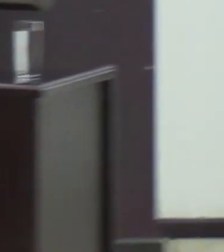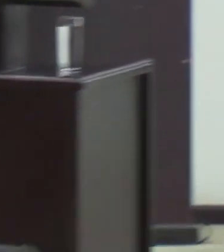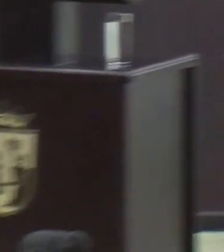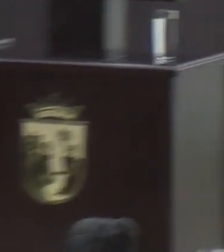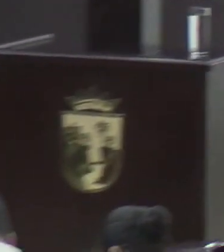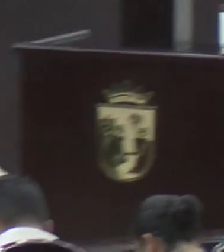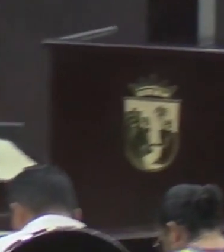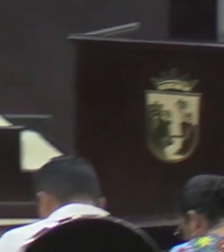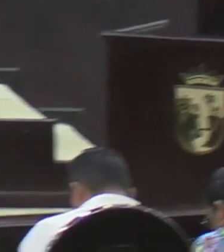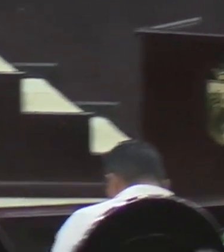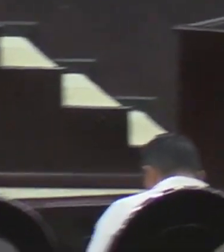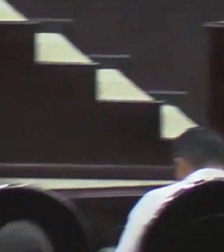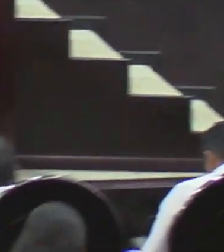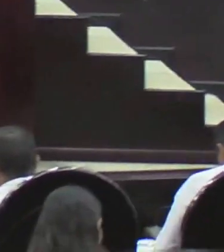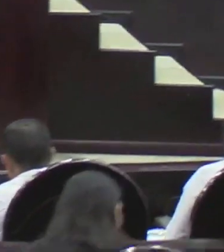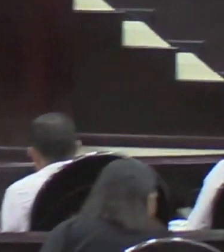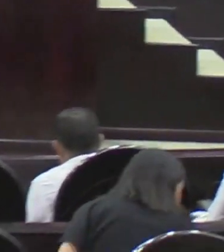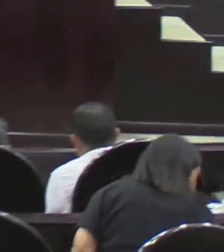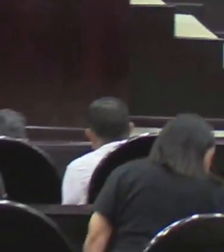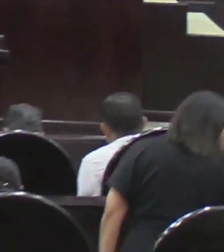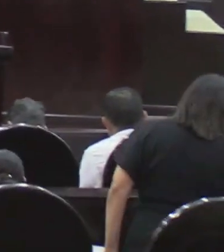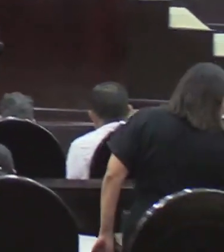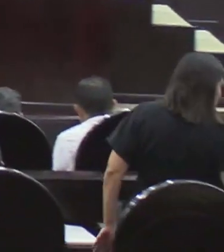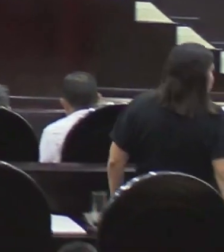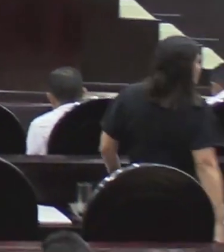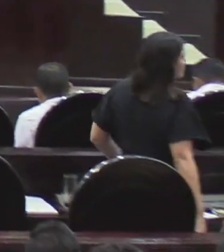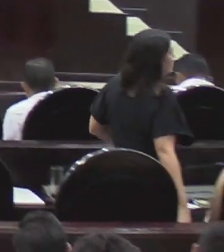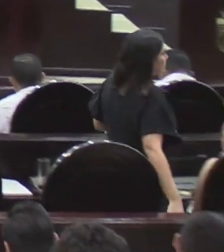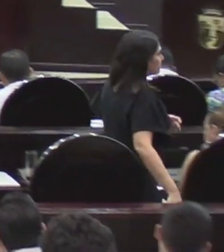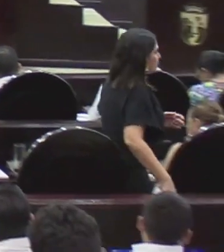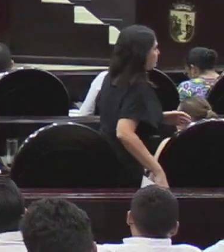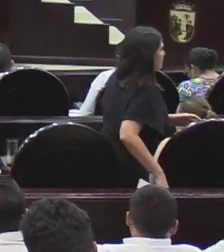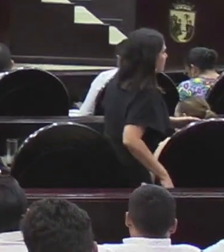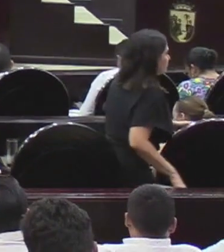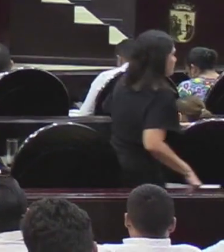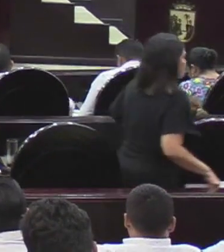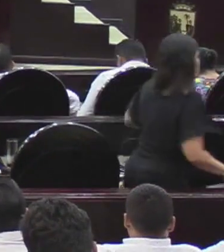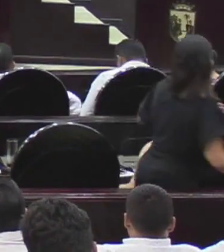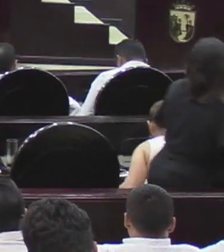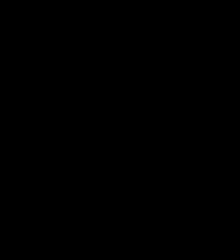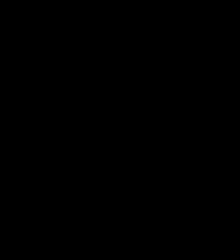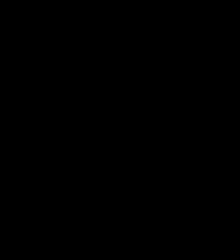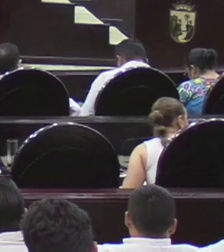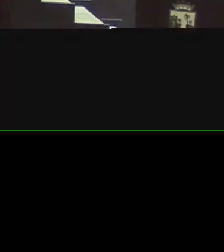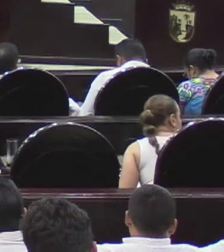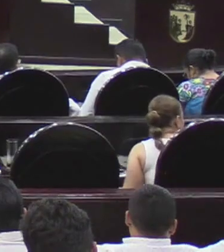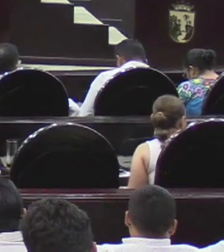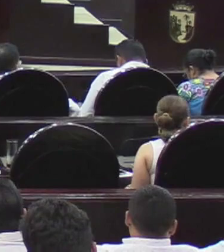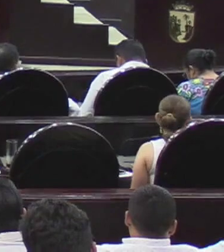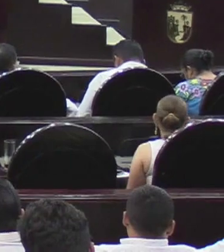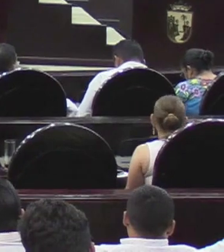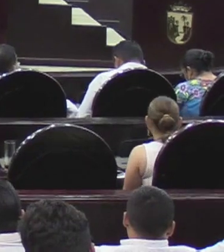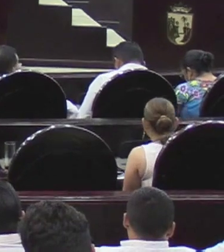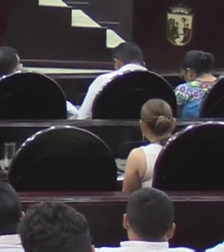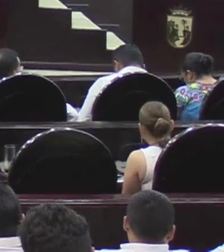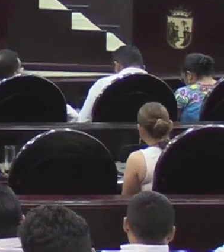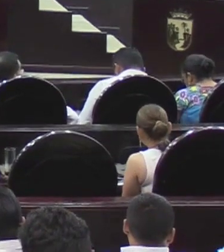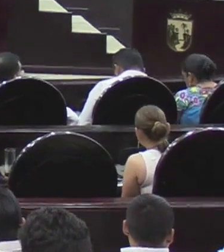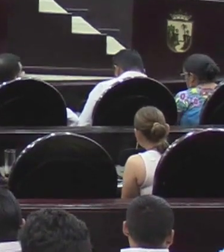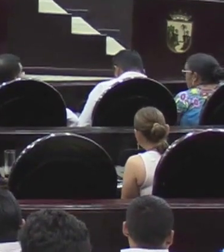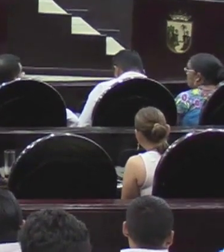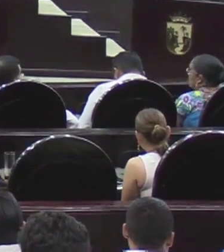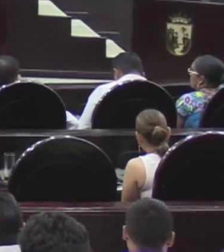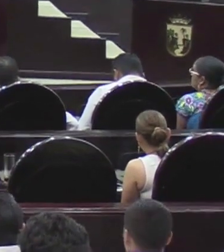presidenta tiene el uso de la palabra la diputada villamonte Pérez del partido Morena con el tema